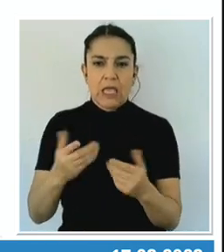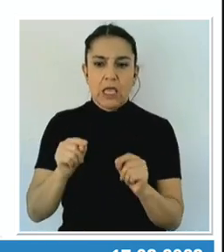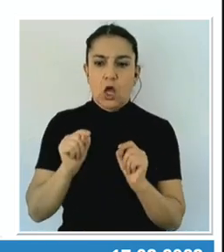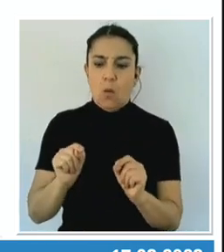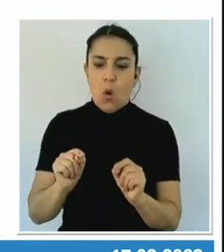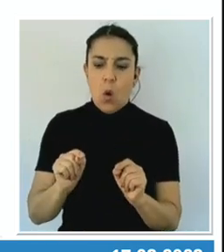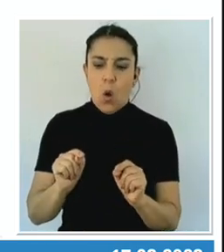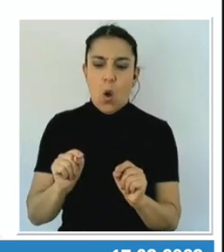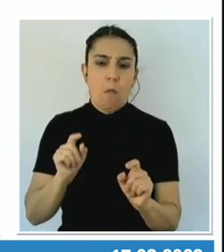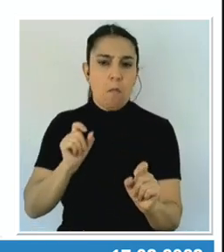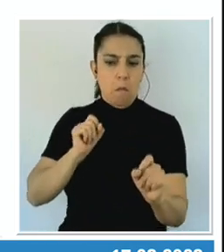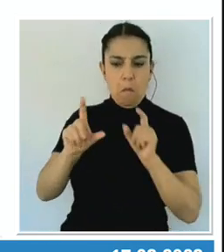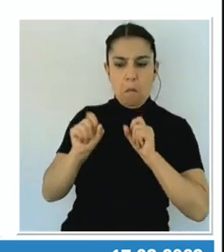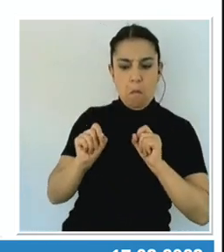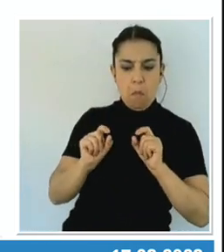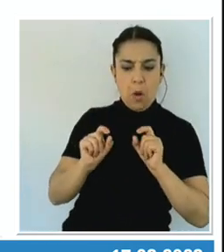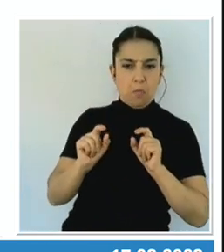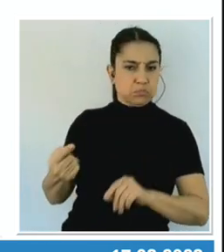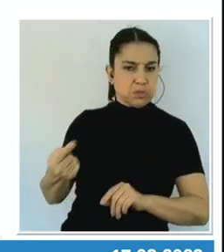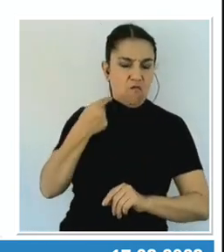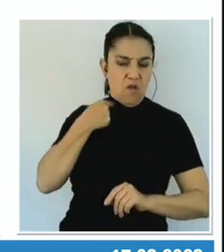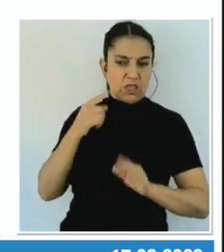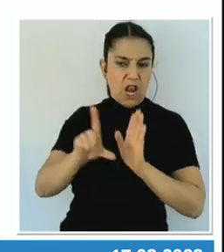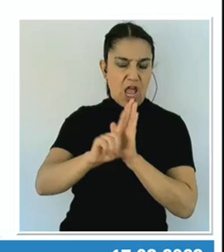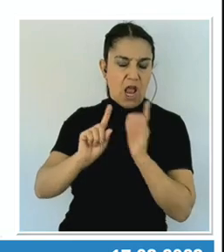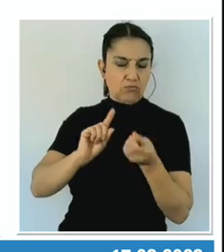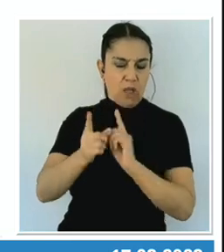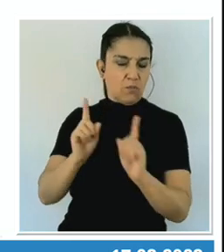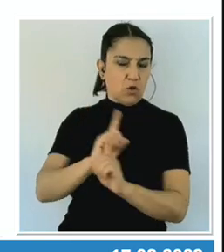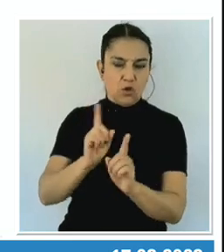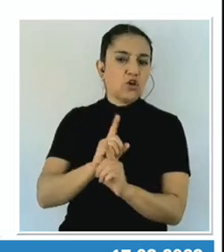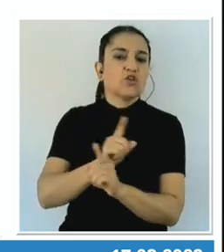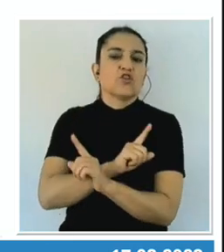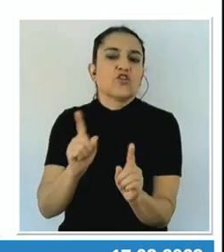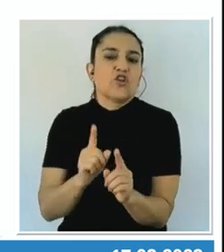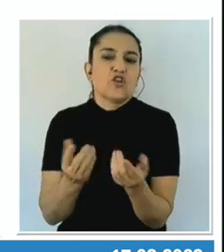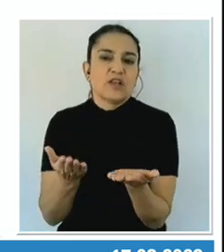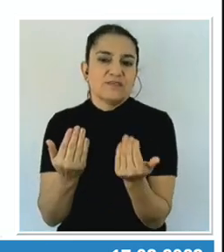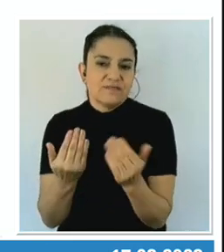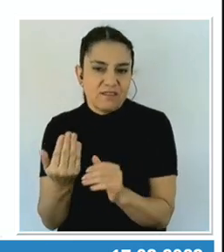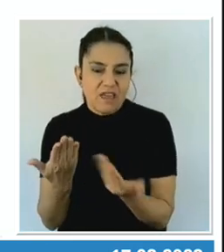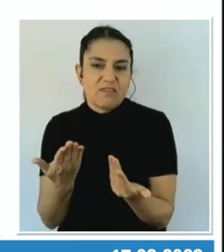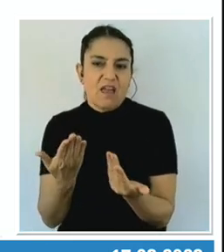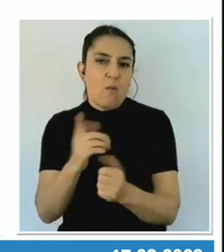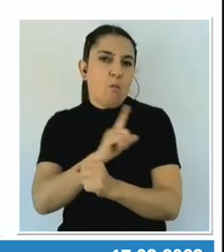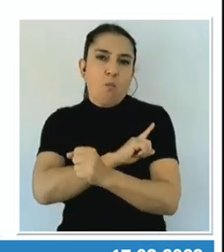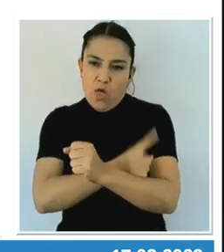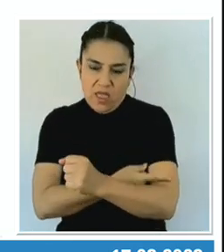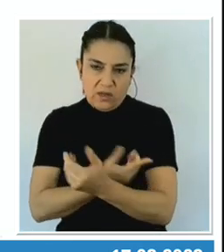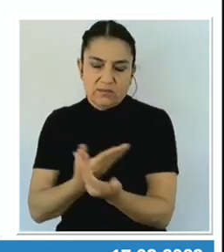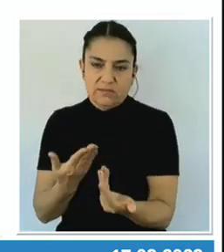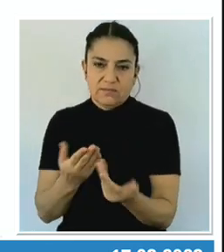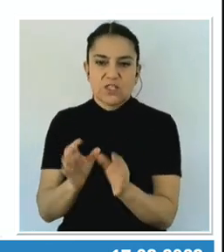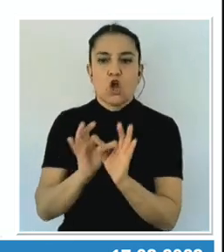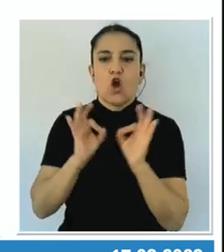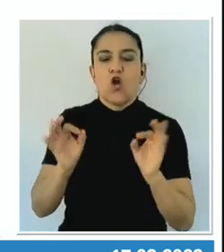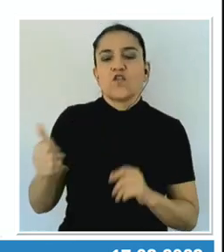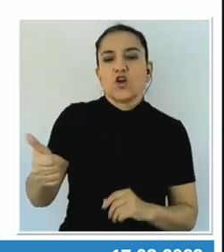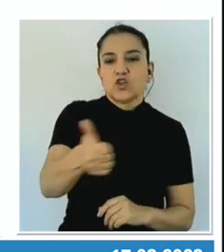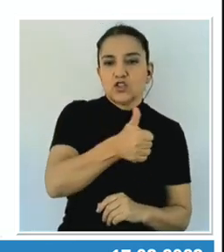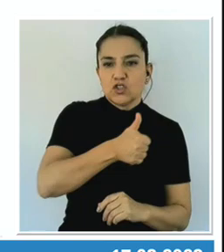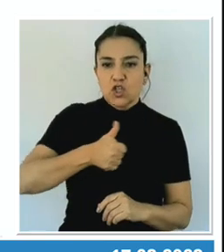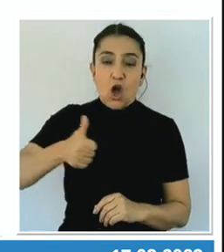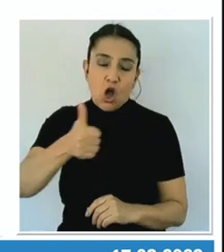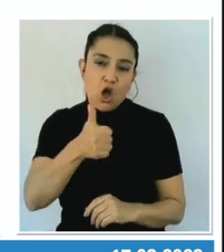legales que son perfectamente legítimos, donde no hay necesariamente abuso de poder. Es obvio que todos somos renuentes a